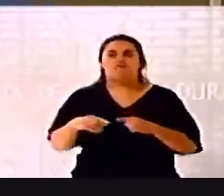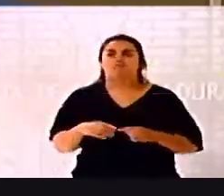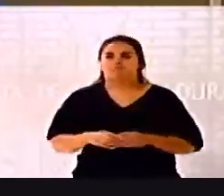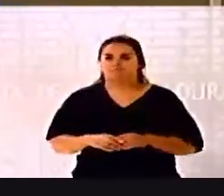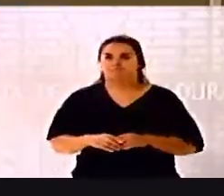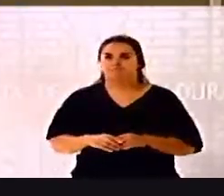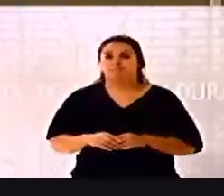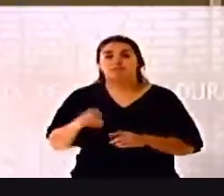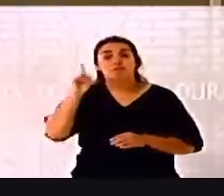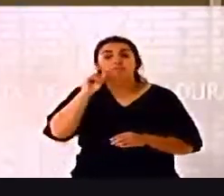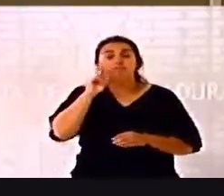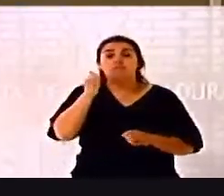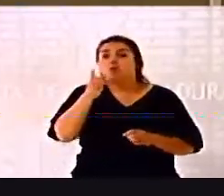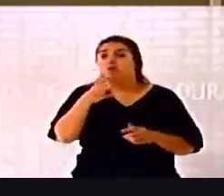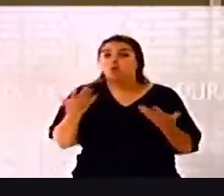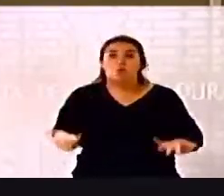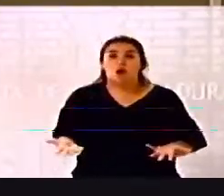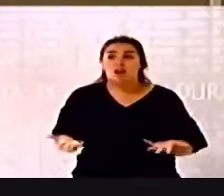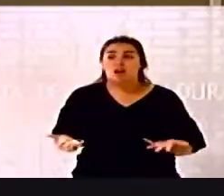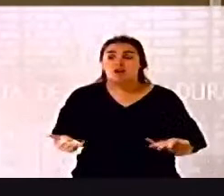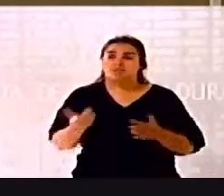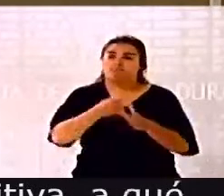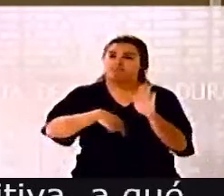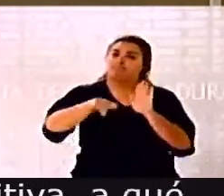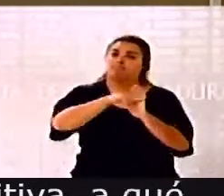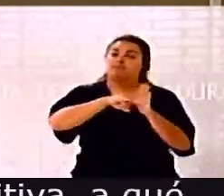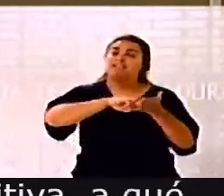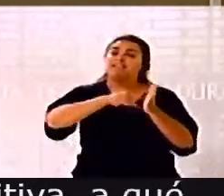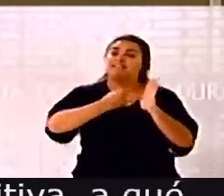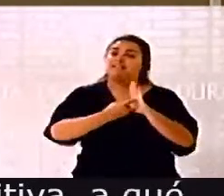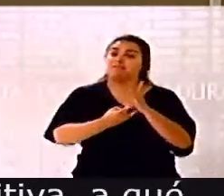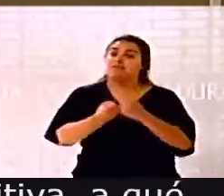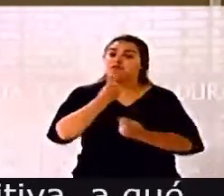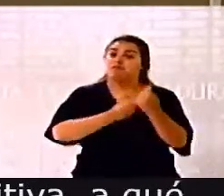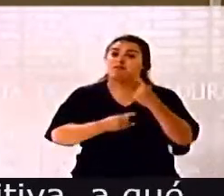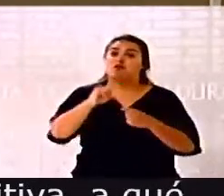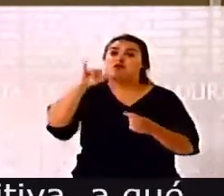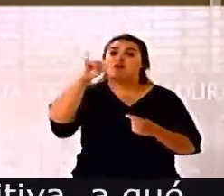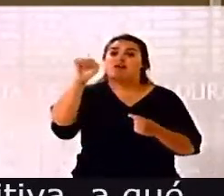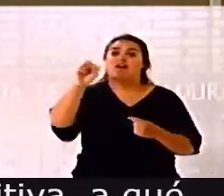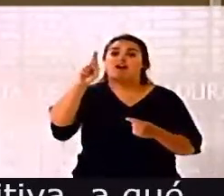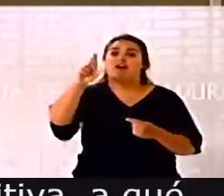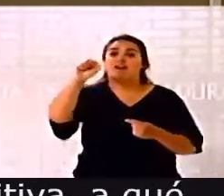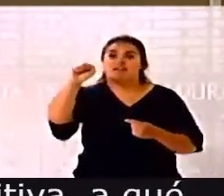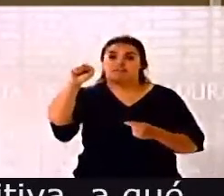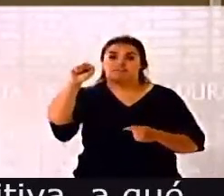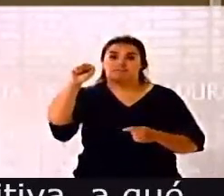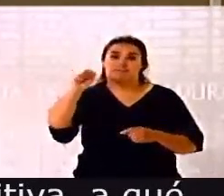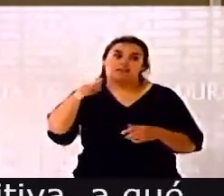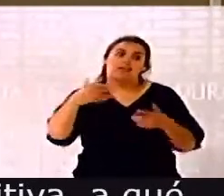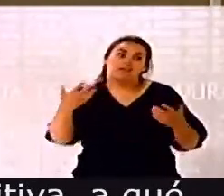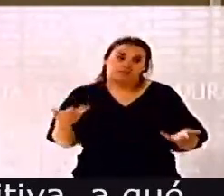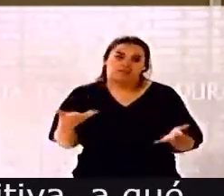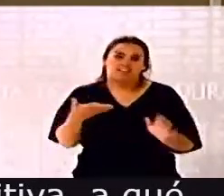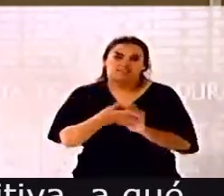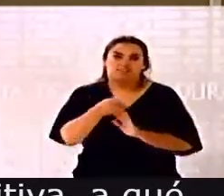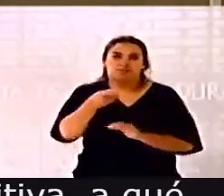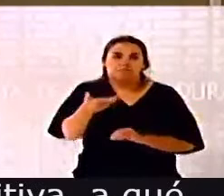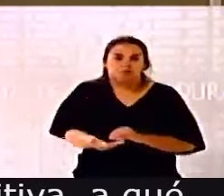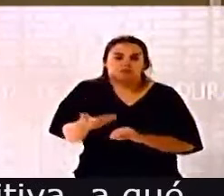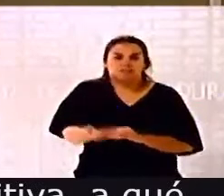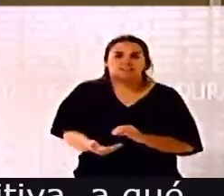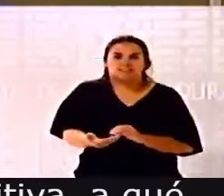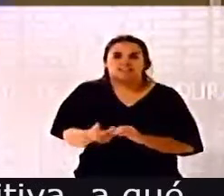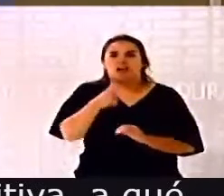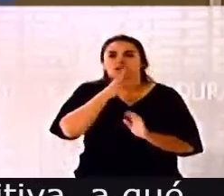¿A qué móvil? Al móvil que aparezca en el sistema de información JARA. Por lo tanto, es importante la